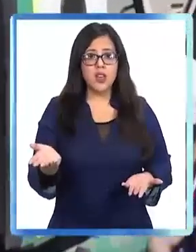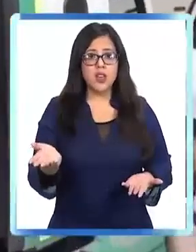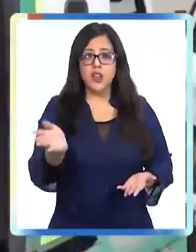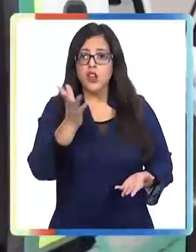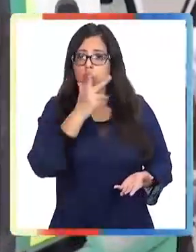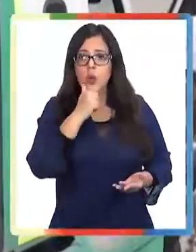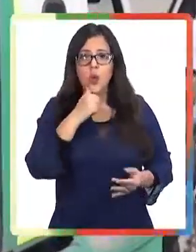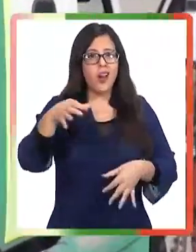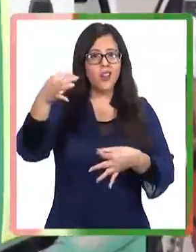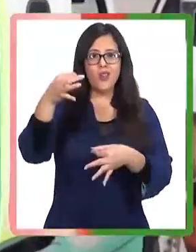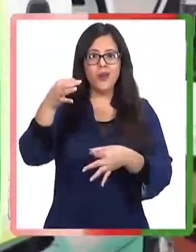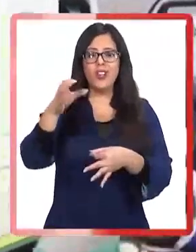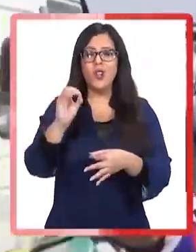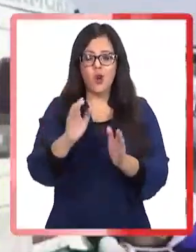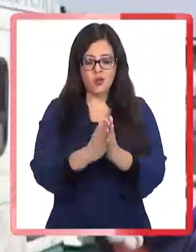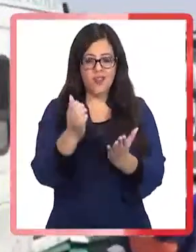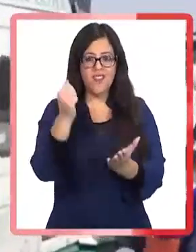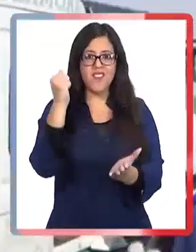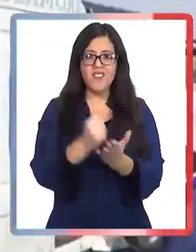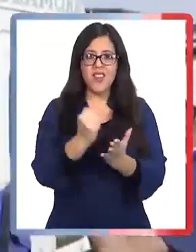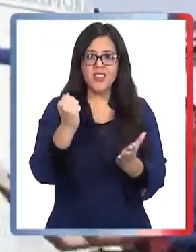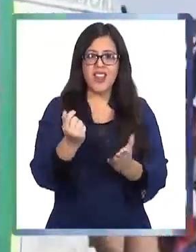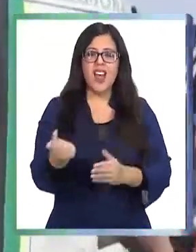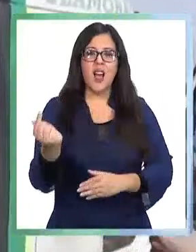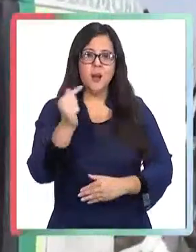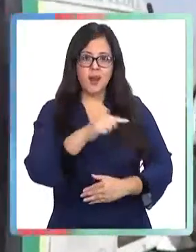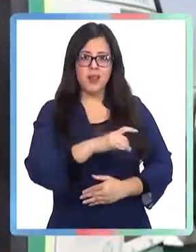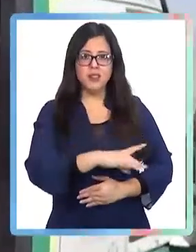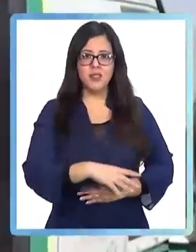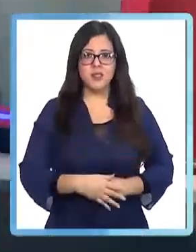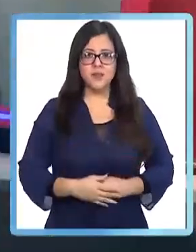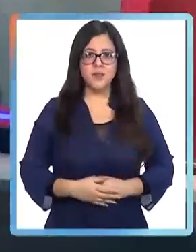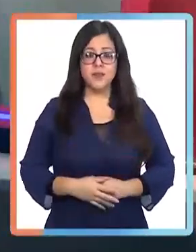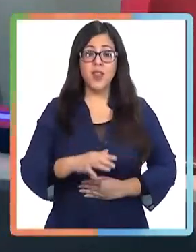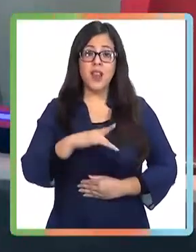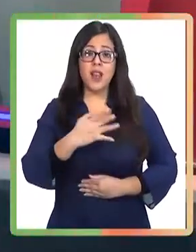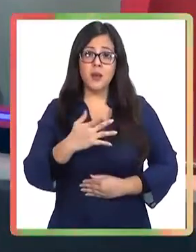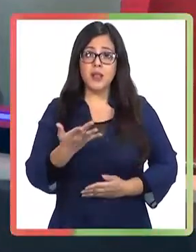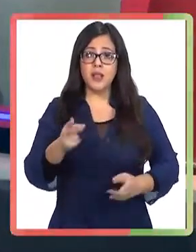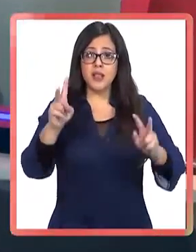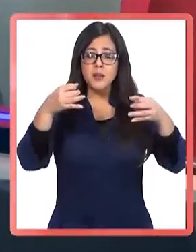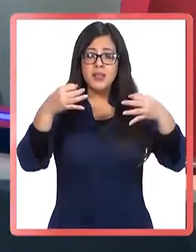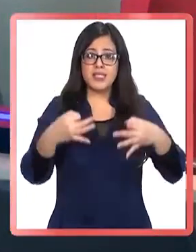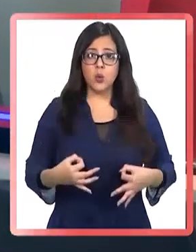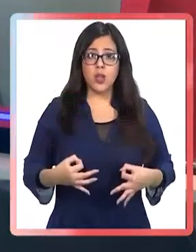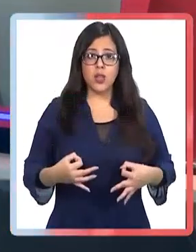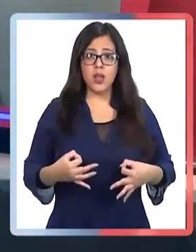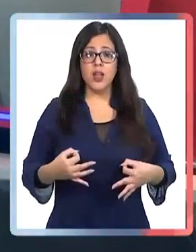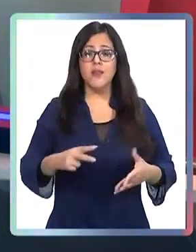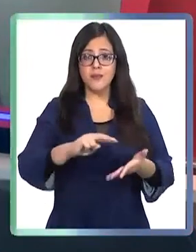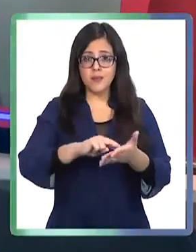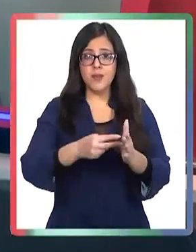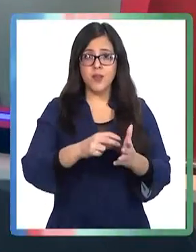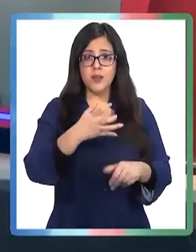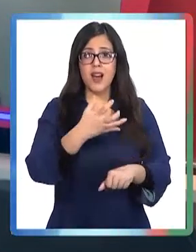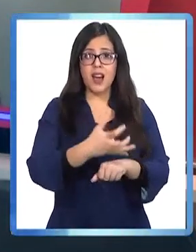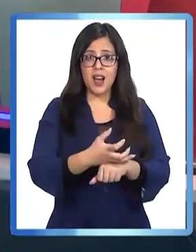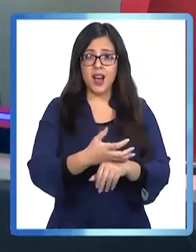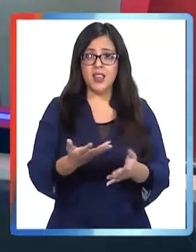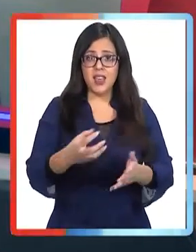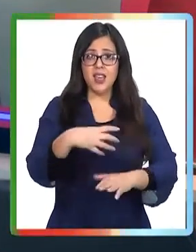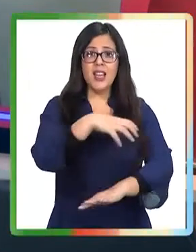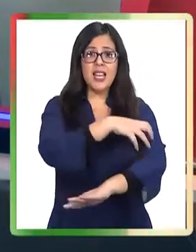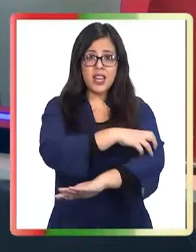alguna identificación o no poseen la visa correspondiente para ingresar al país. Lamentablemente la seguridad sigue siendo un problema